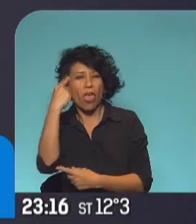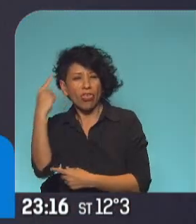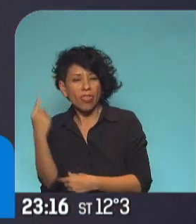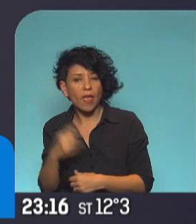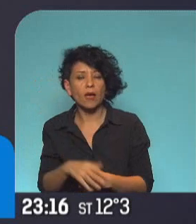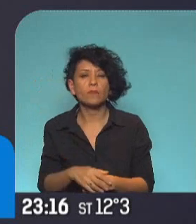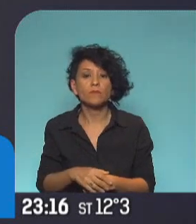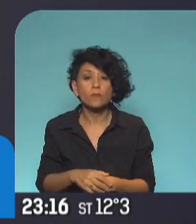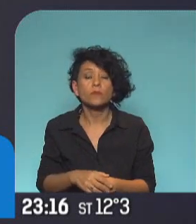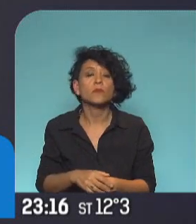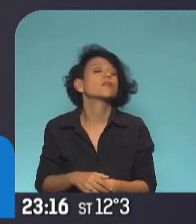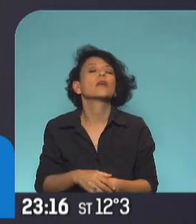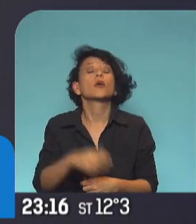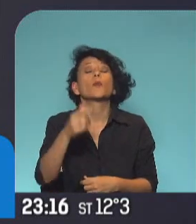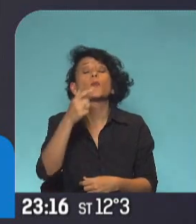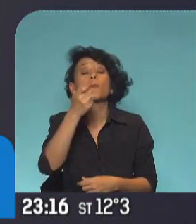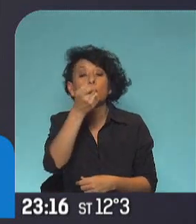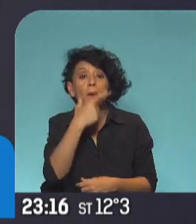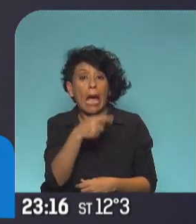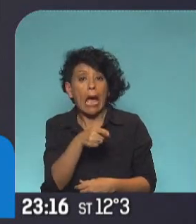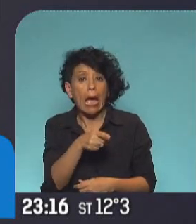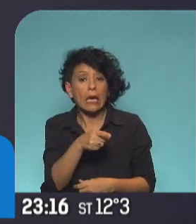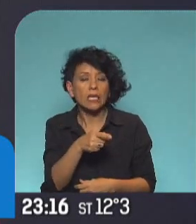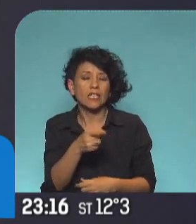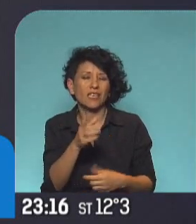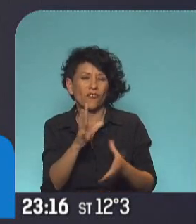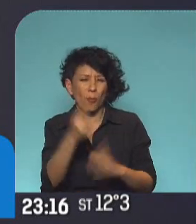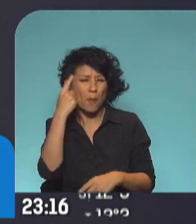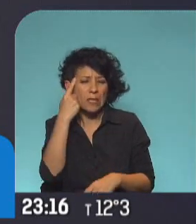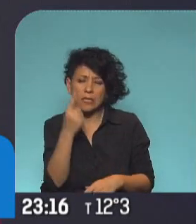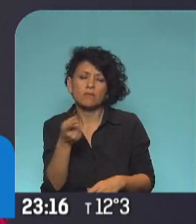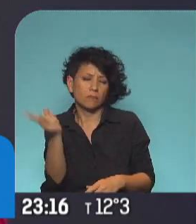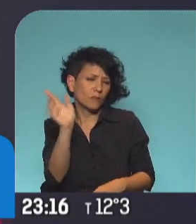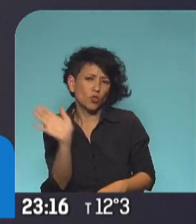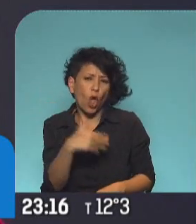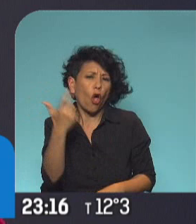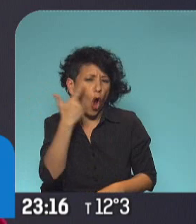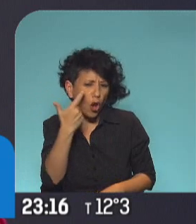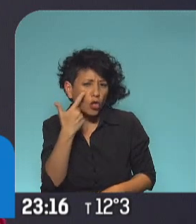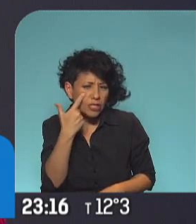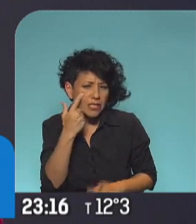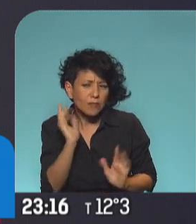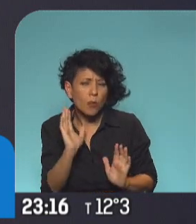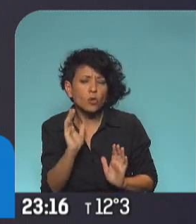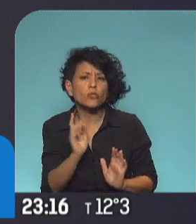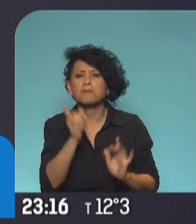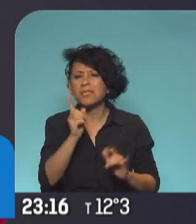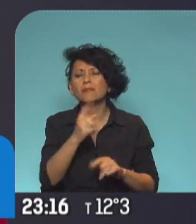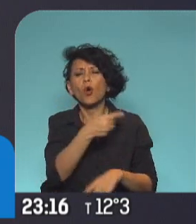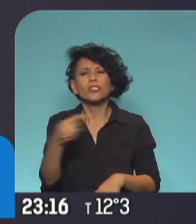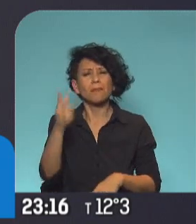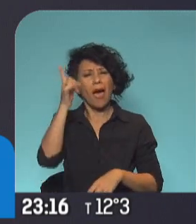Bueno, del posicionamiento del presidente Macri conocemos, es la misma línea argumental y es coincidente con lo que anunció esta